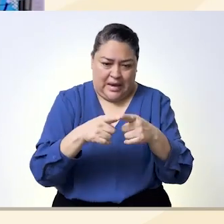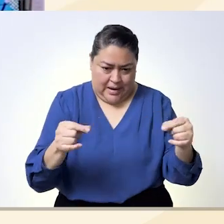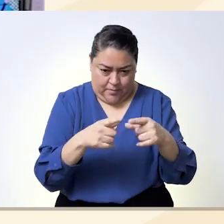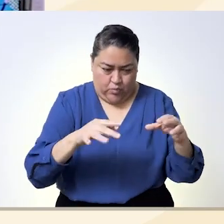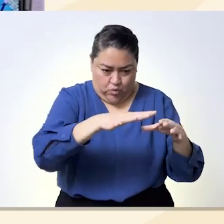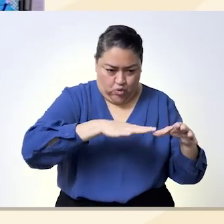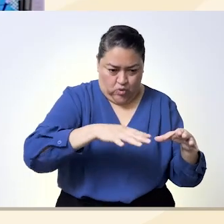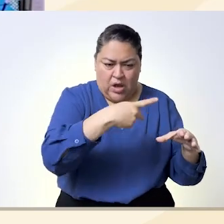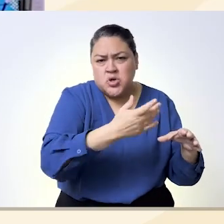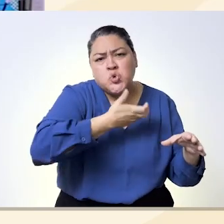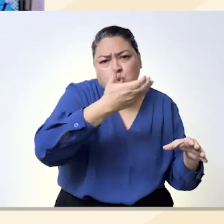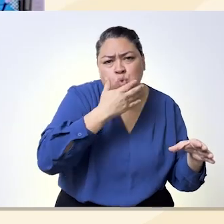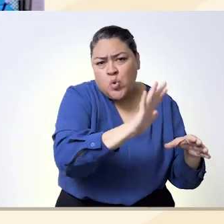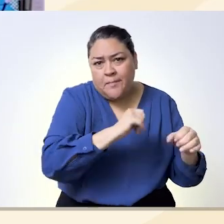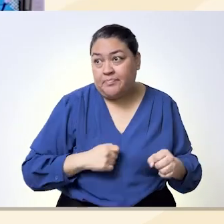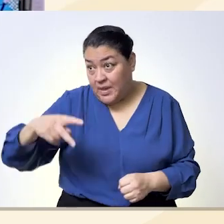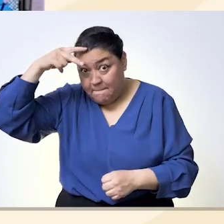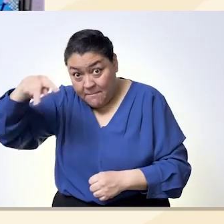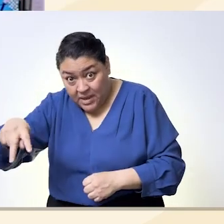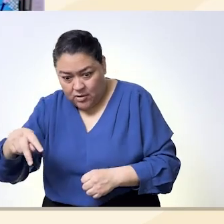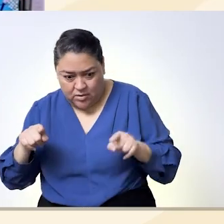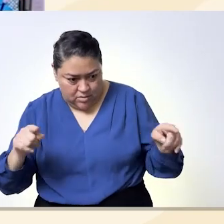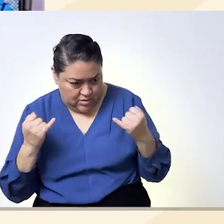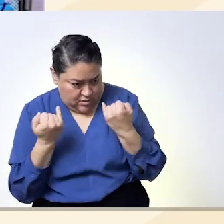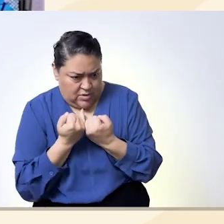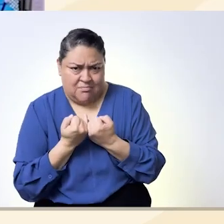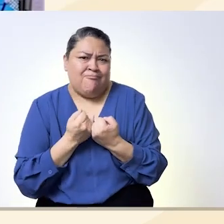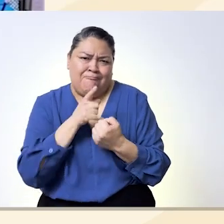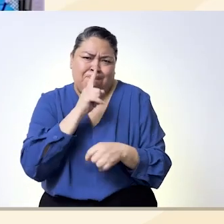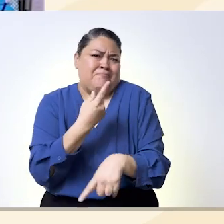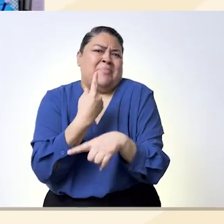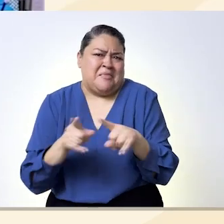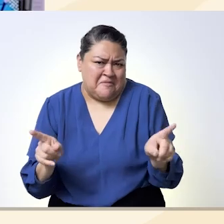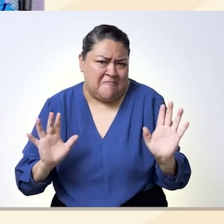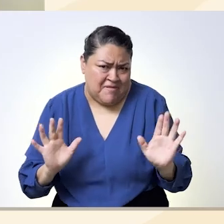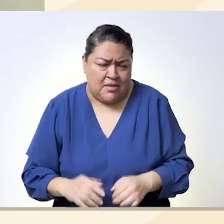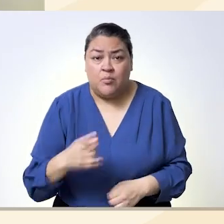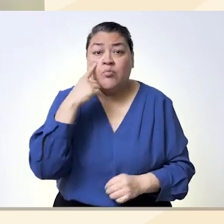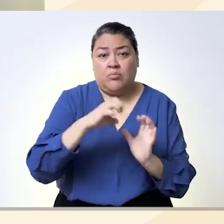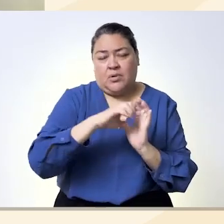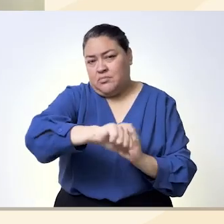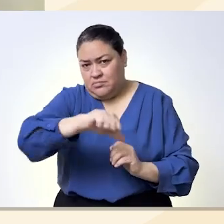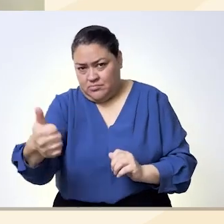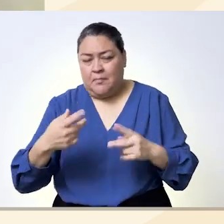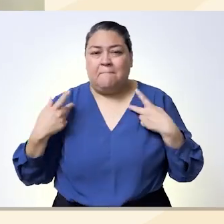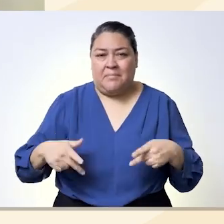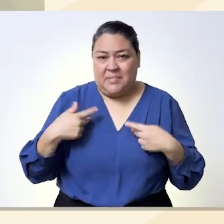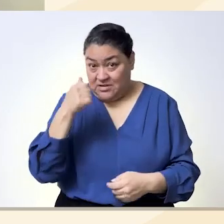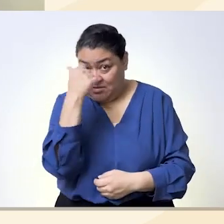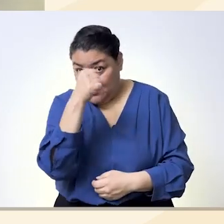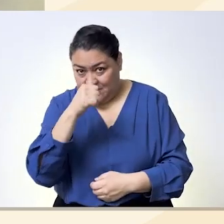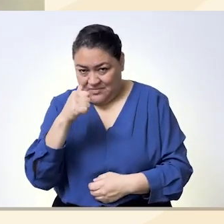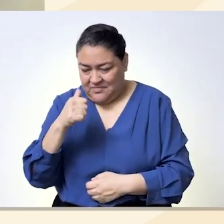que en Japón son absolutamente normativas y que en México serían muy raras, por ejemplo. Y entonces a lo mejor me ha pasado como